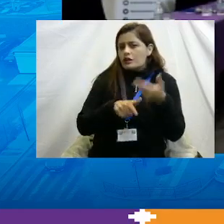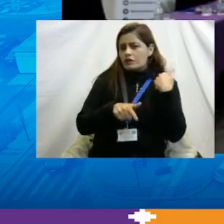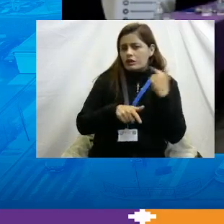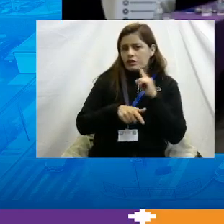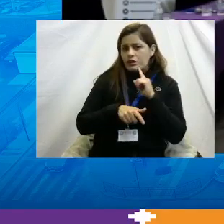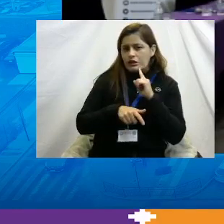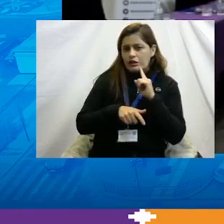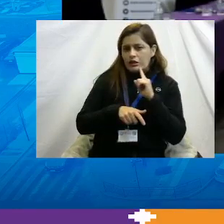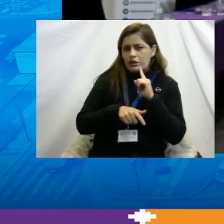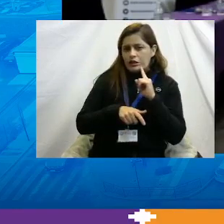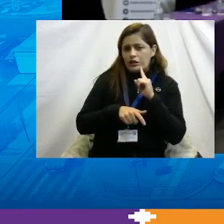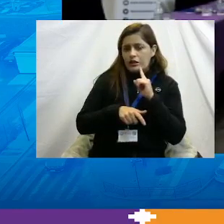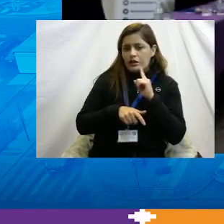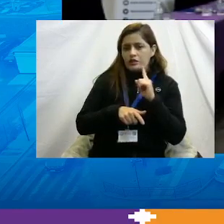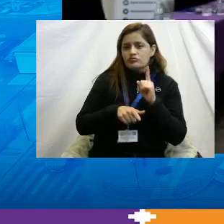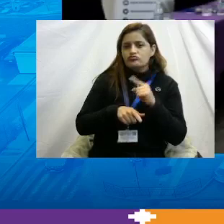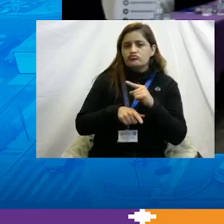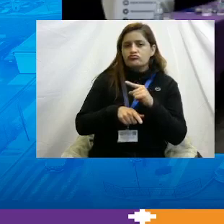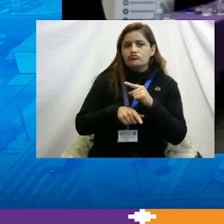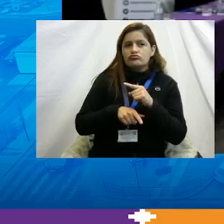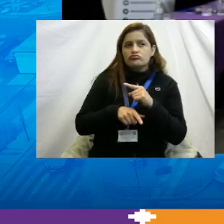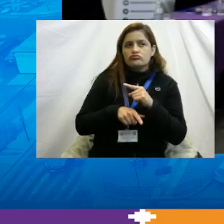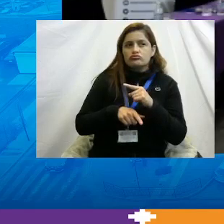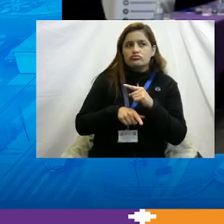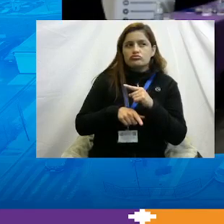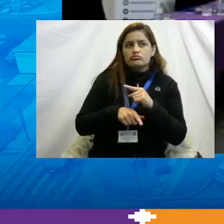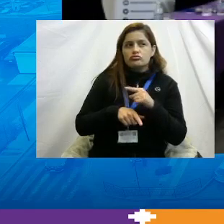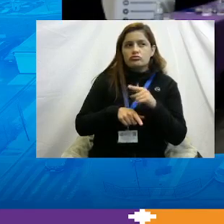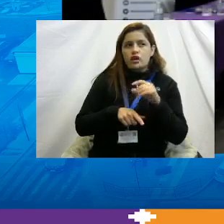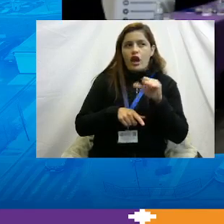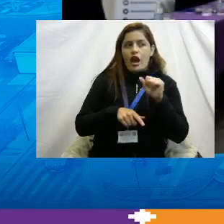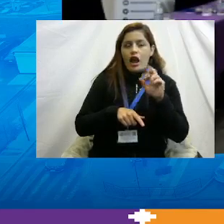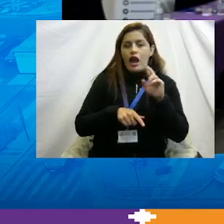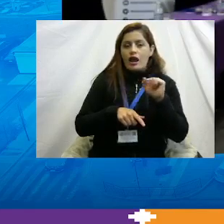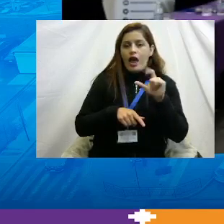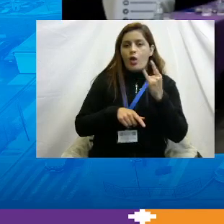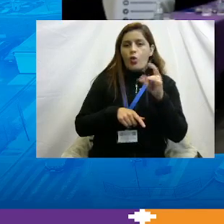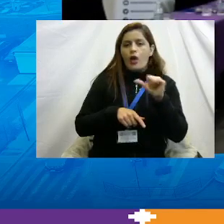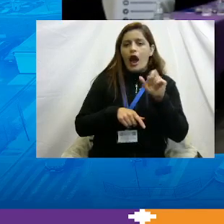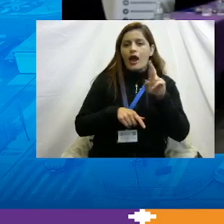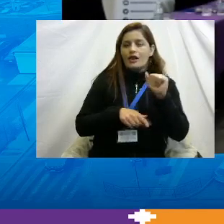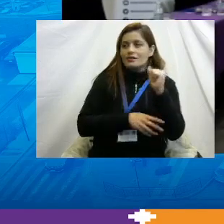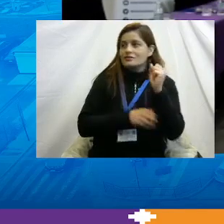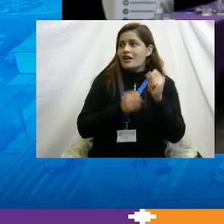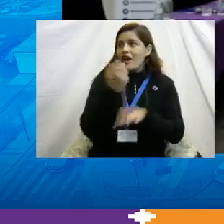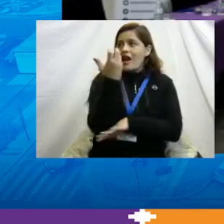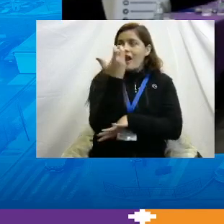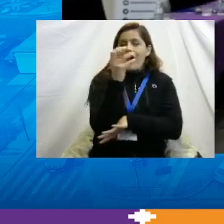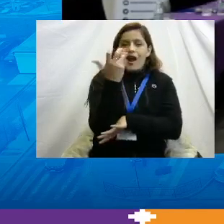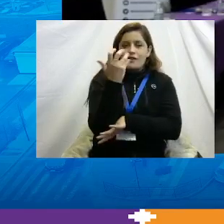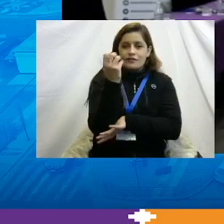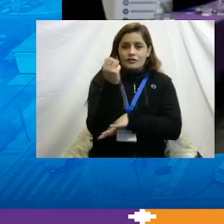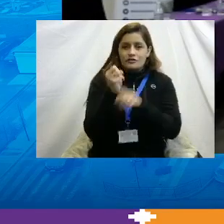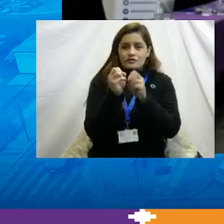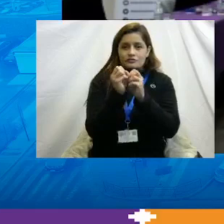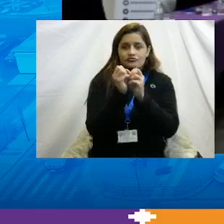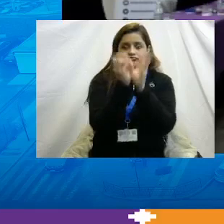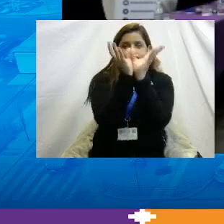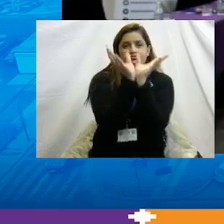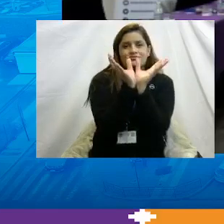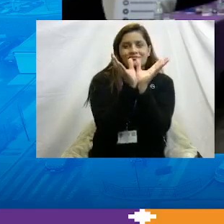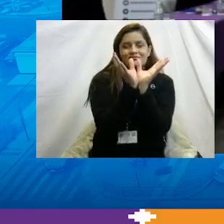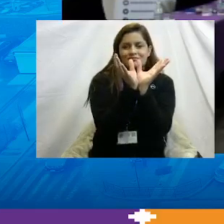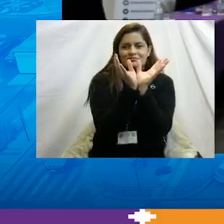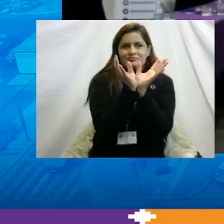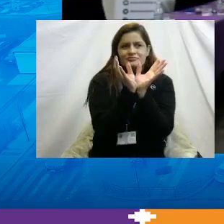que hay unos araucarias que están situados en los costados de este recinto. salvo que sean de plástico, pero si